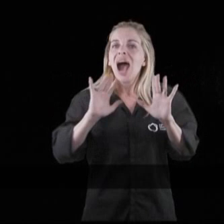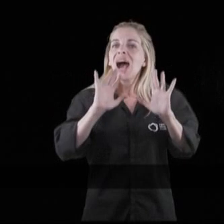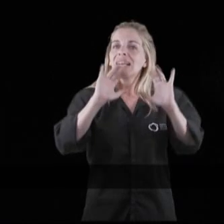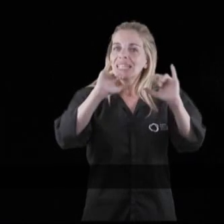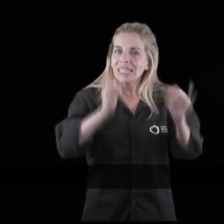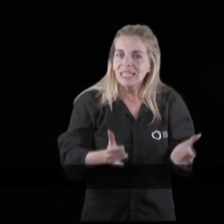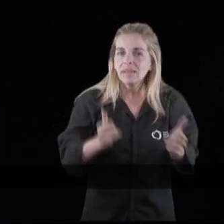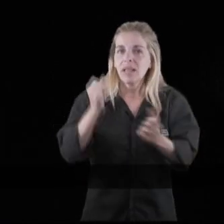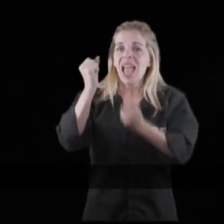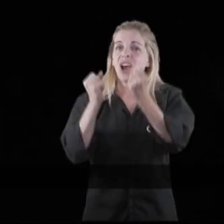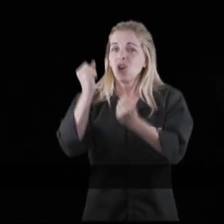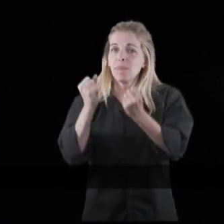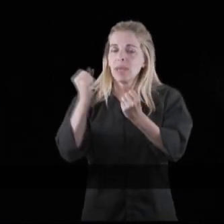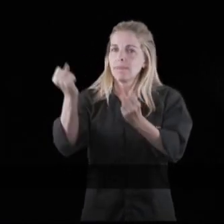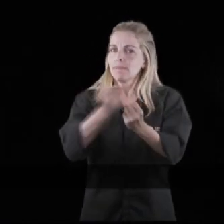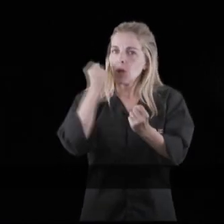en el orden que tiene que tener.